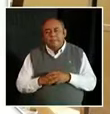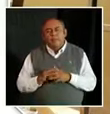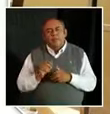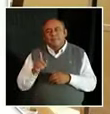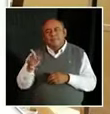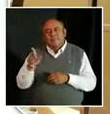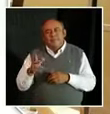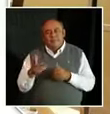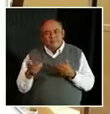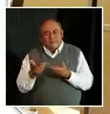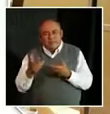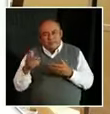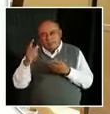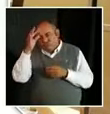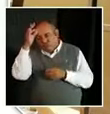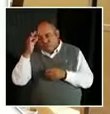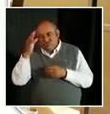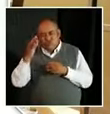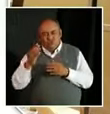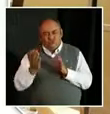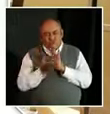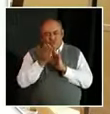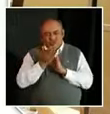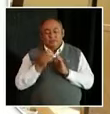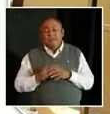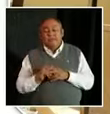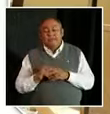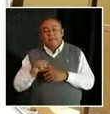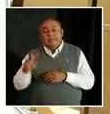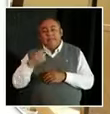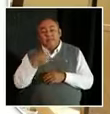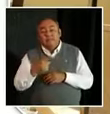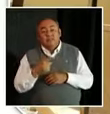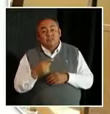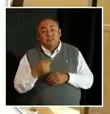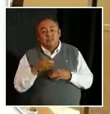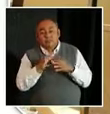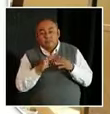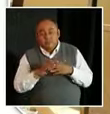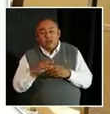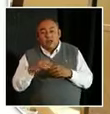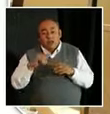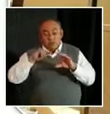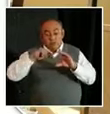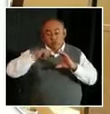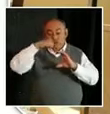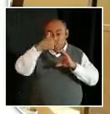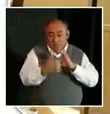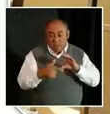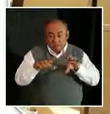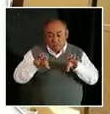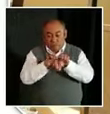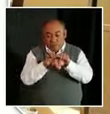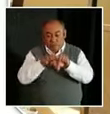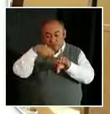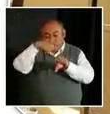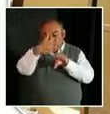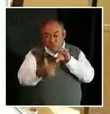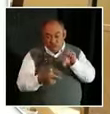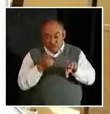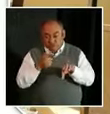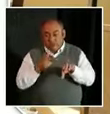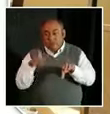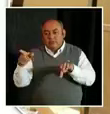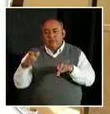constructores nos habla del tema de las radiografías, es decir, cada vez que se soldan 2 tubos, se les hace un trabajo